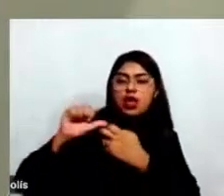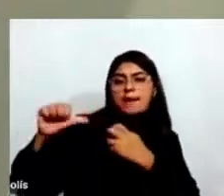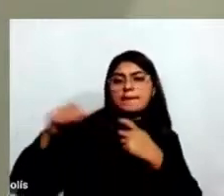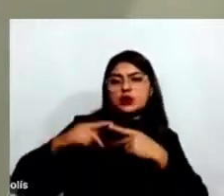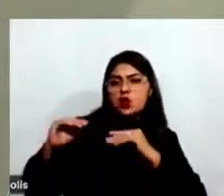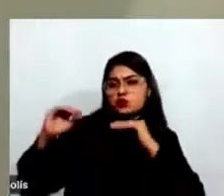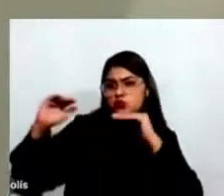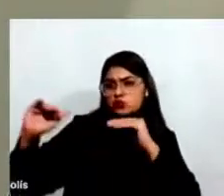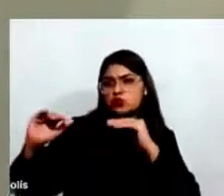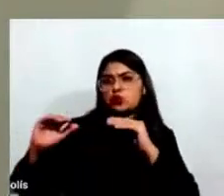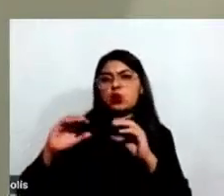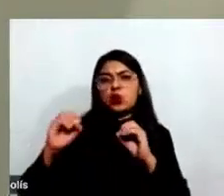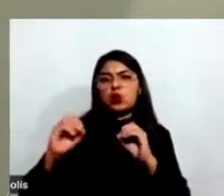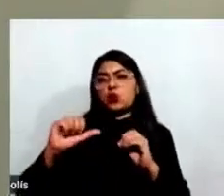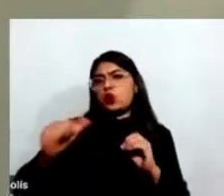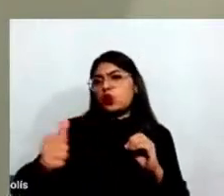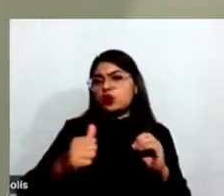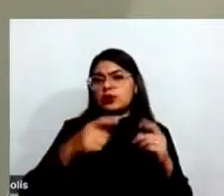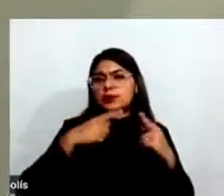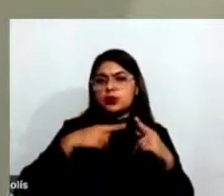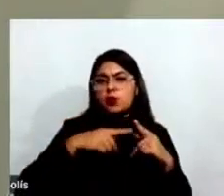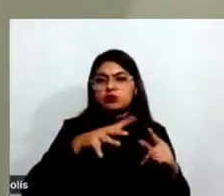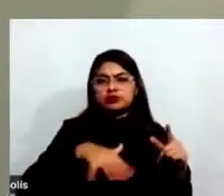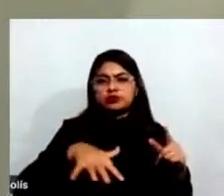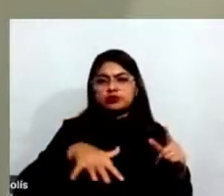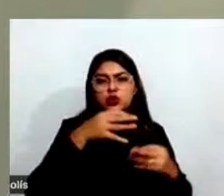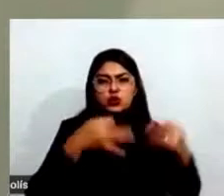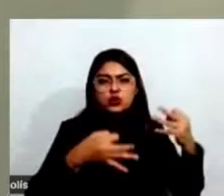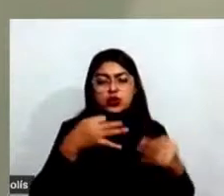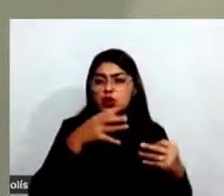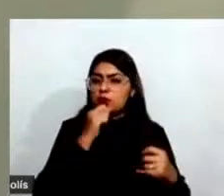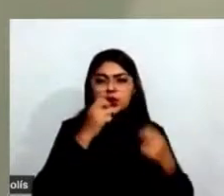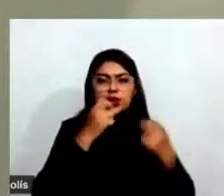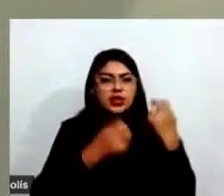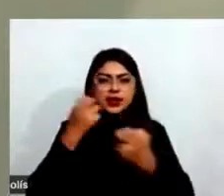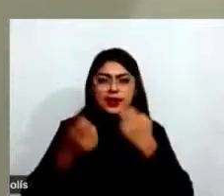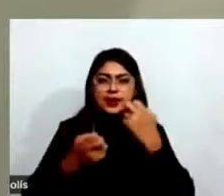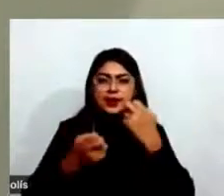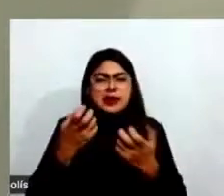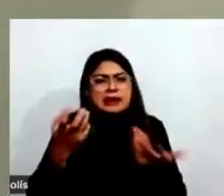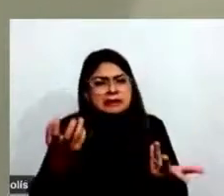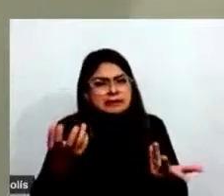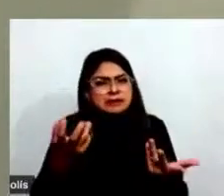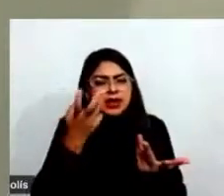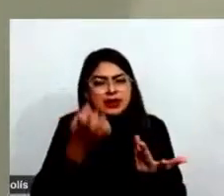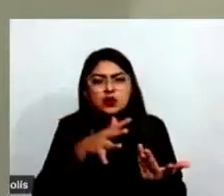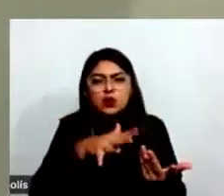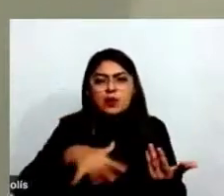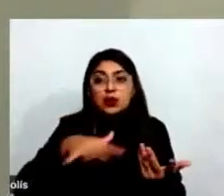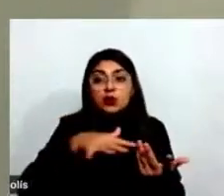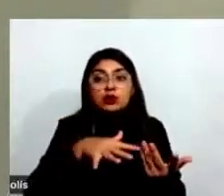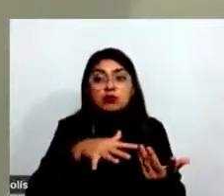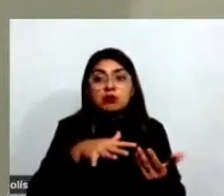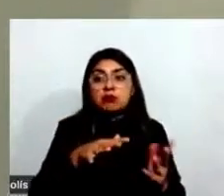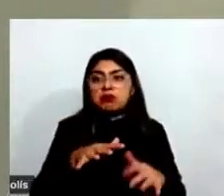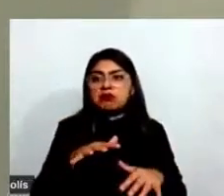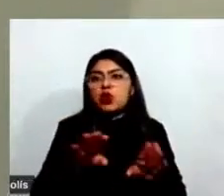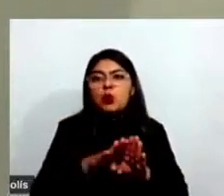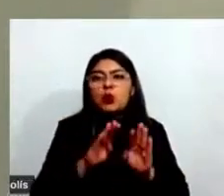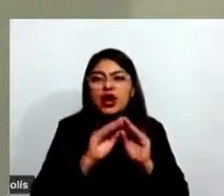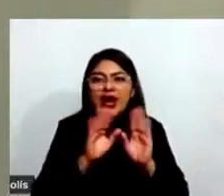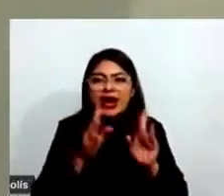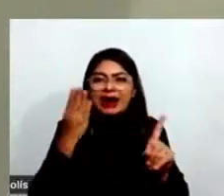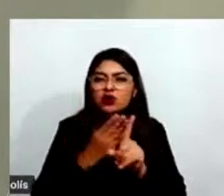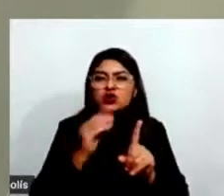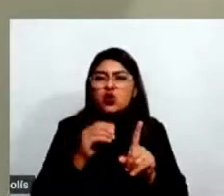Y amparándose en ese tipo disciplinario tan vago, condenan a este juez. Finalmente no lo destituyen, pero sí lo